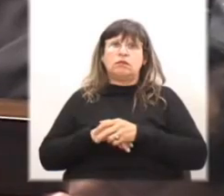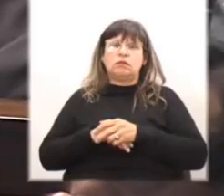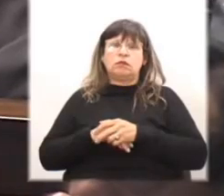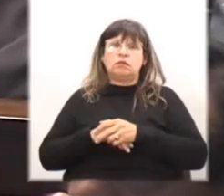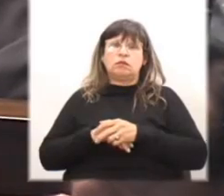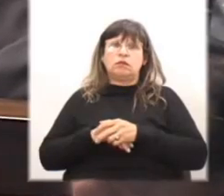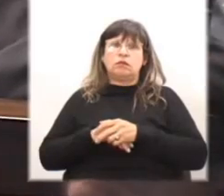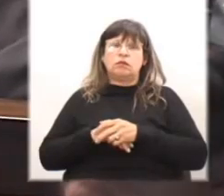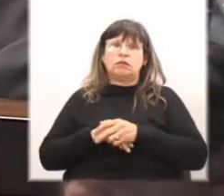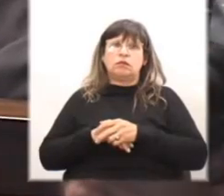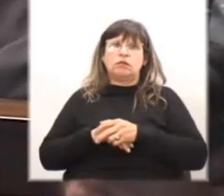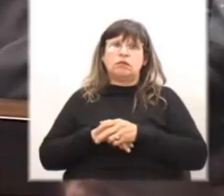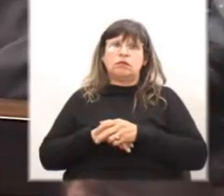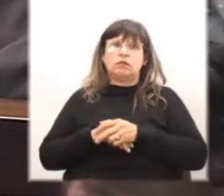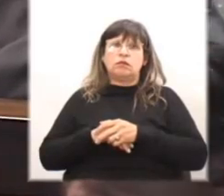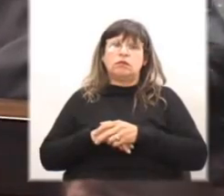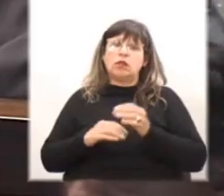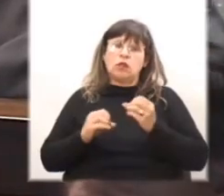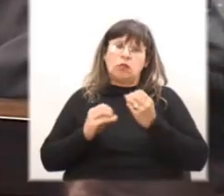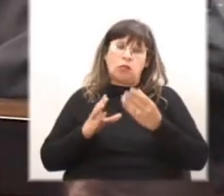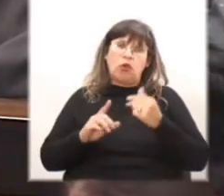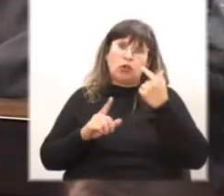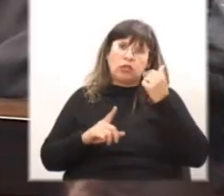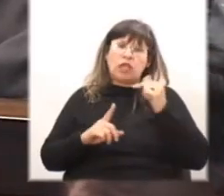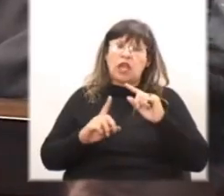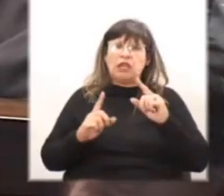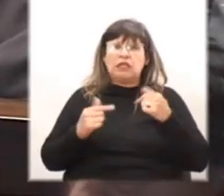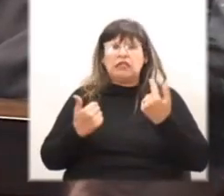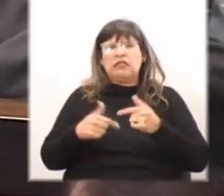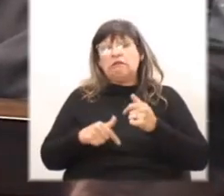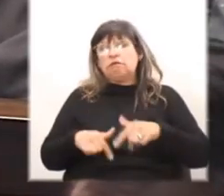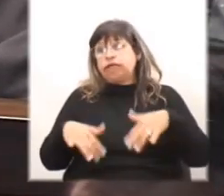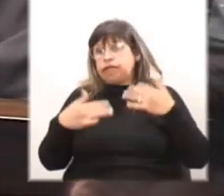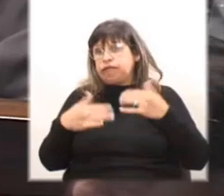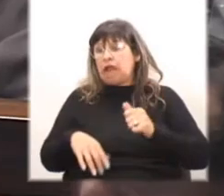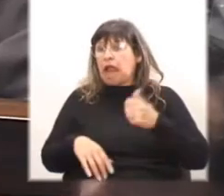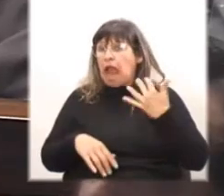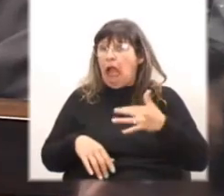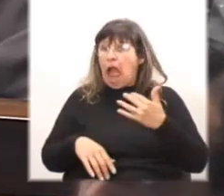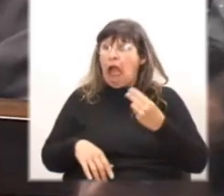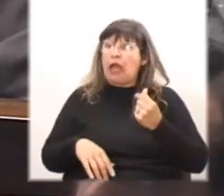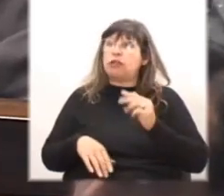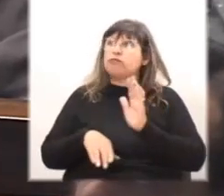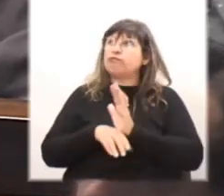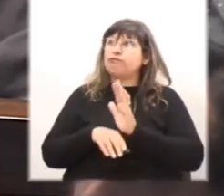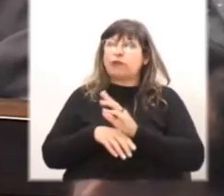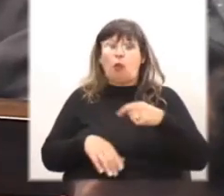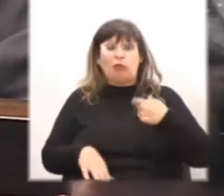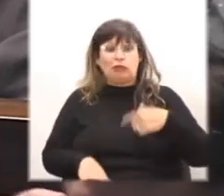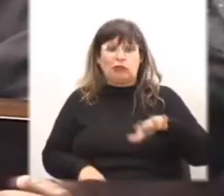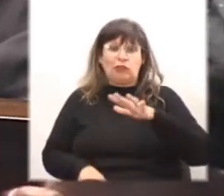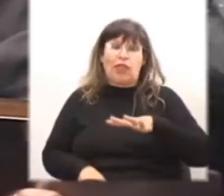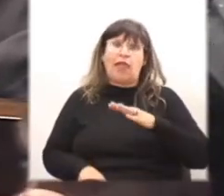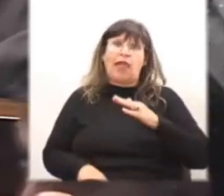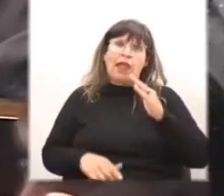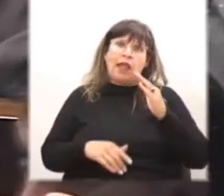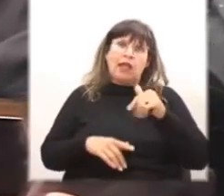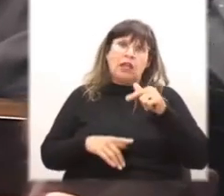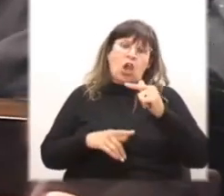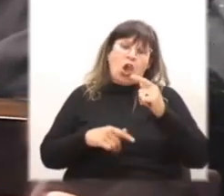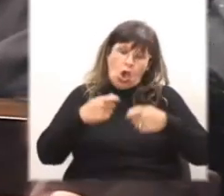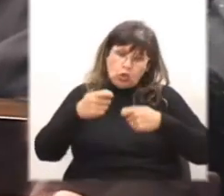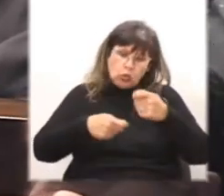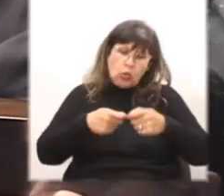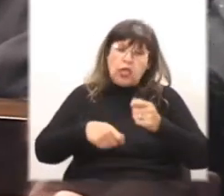pedido de disculpa. Porque nos ha costado carísimo como sociedad construir y